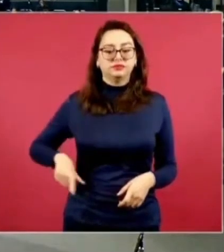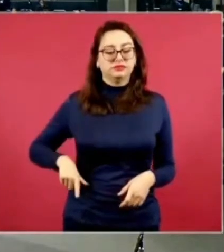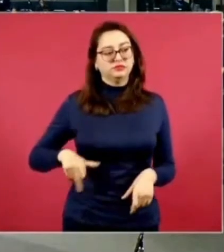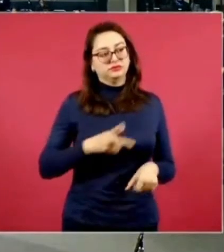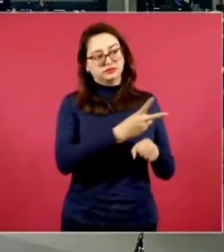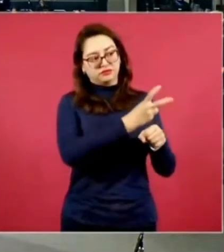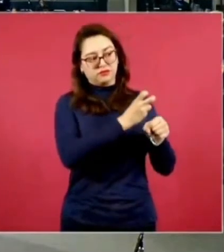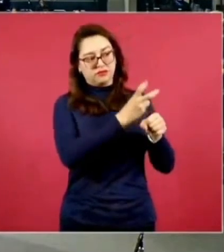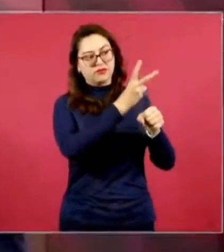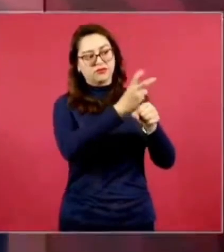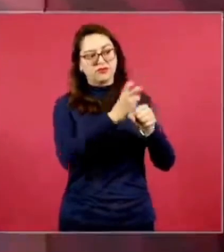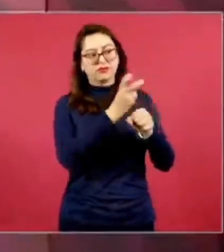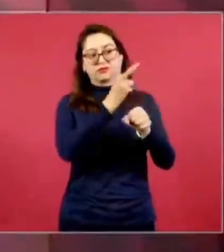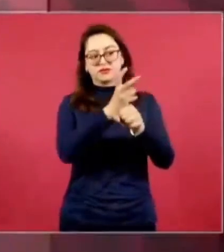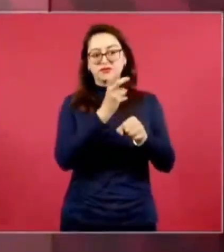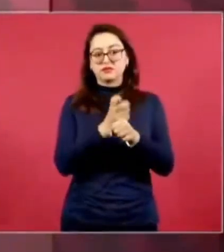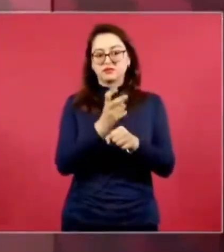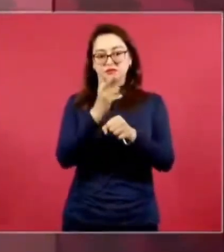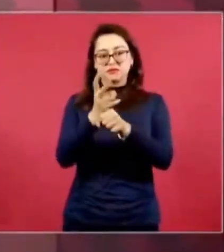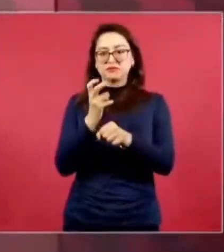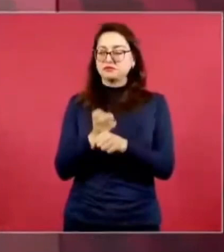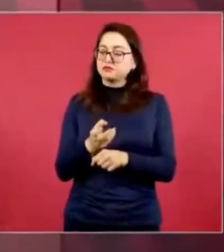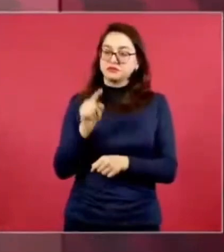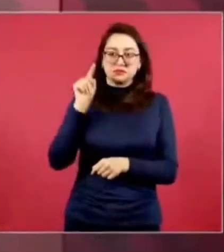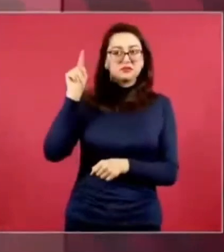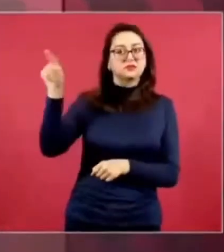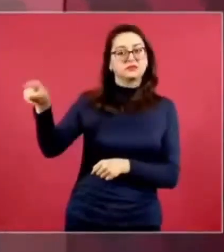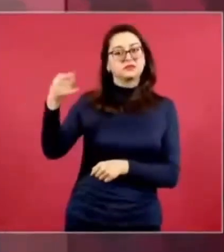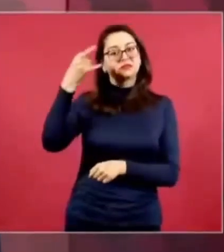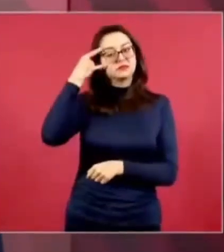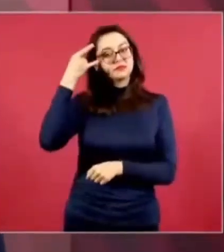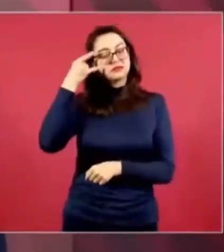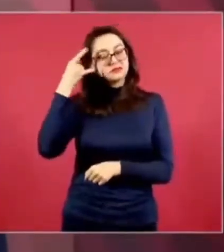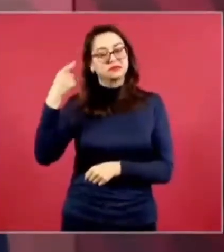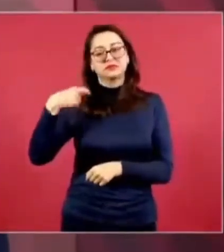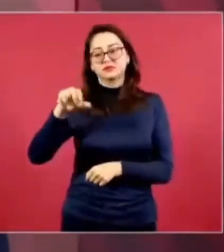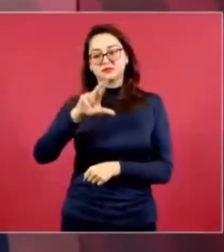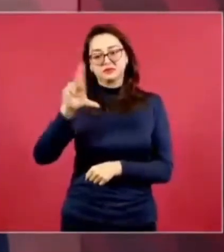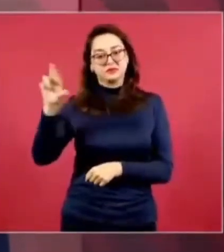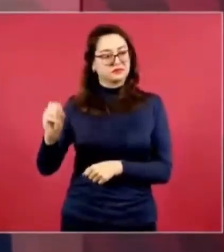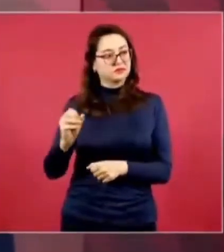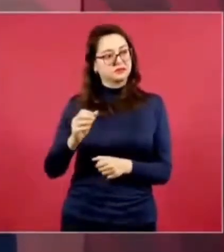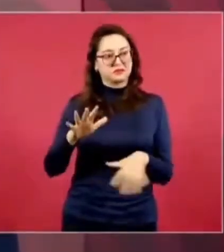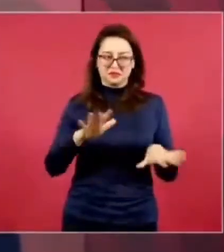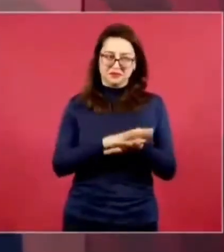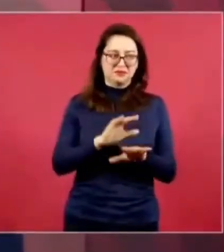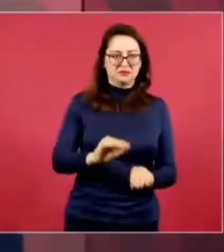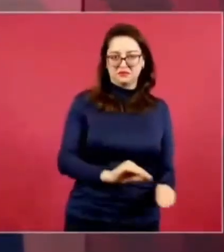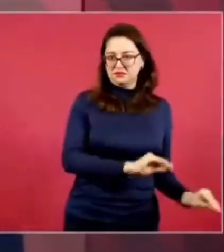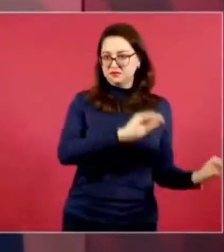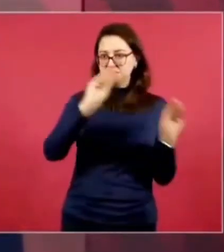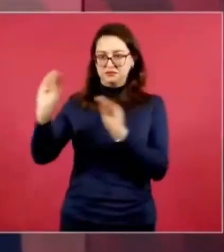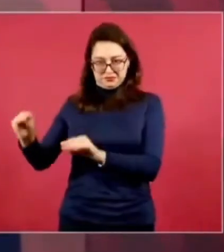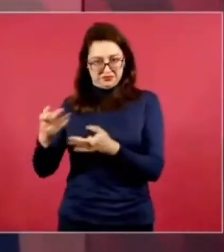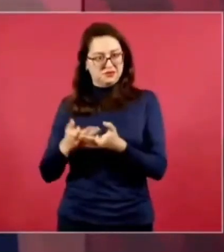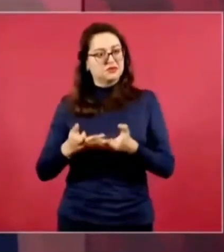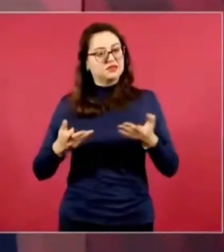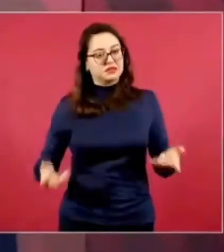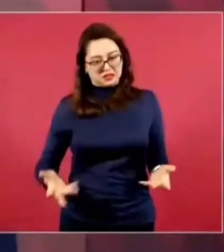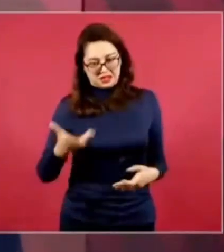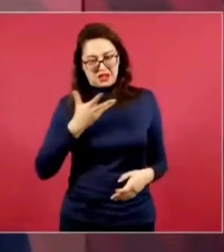colonizar Campeche quintanar rón de todo el país hay